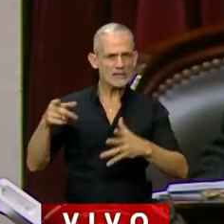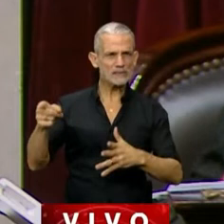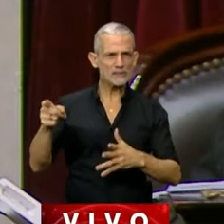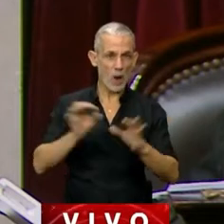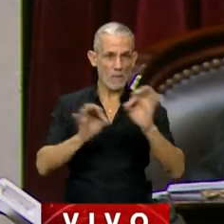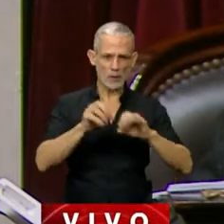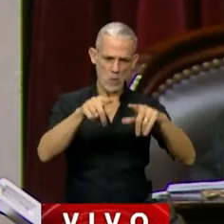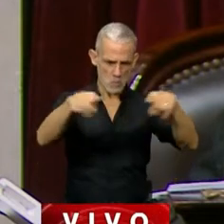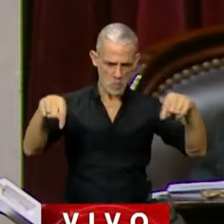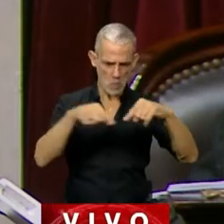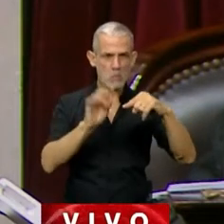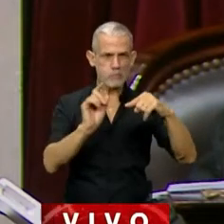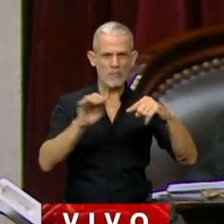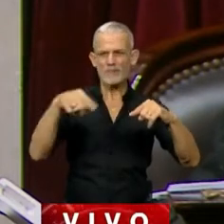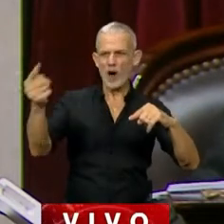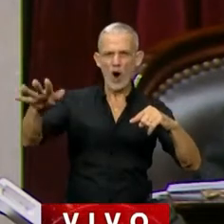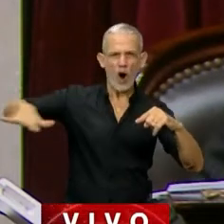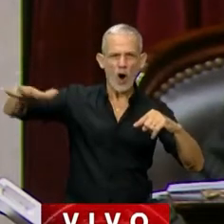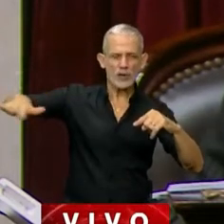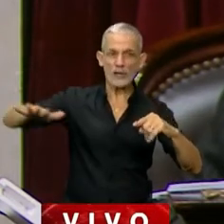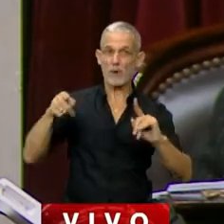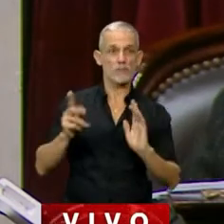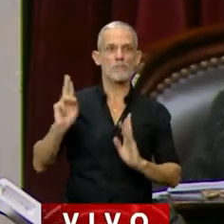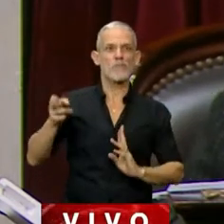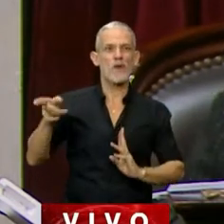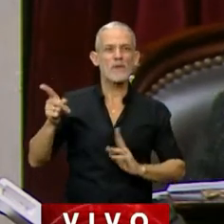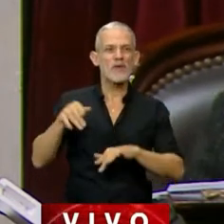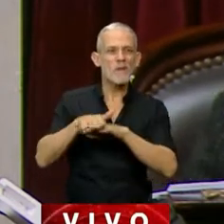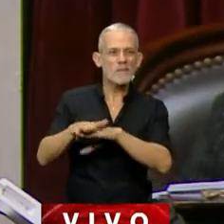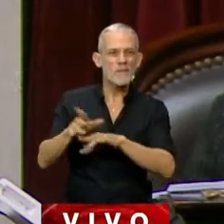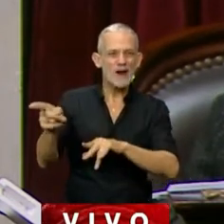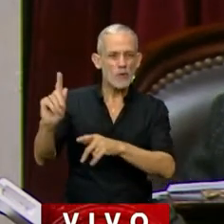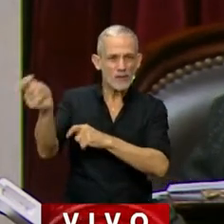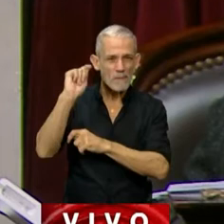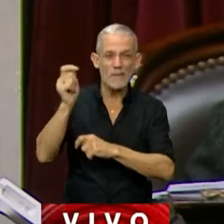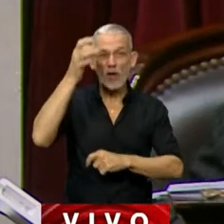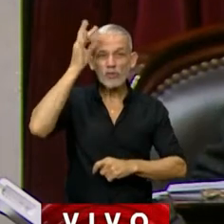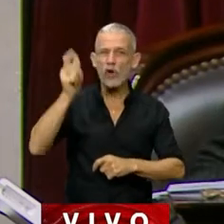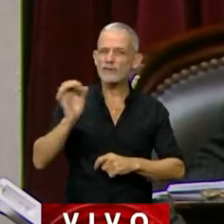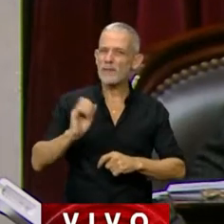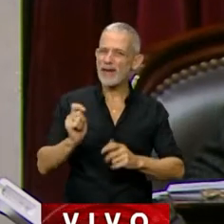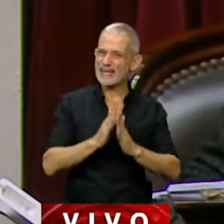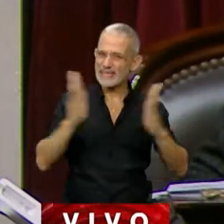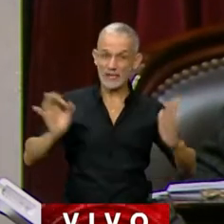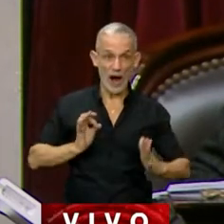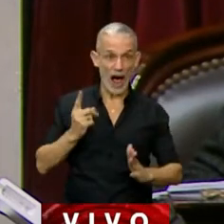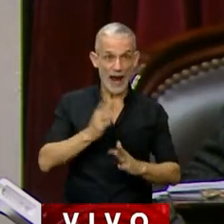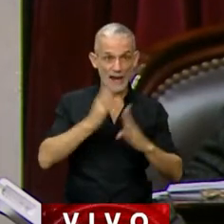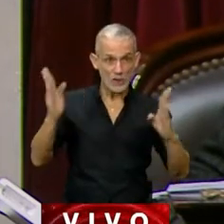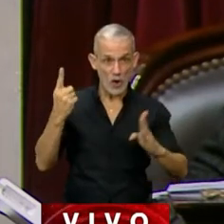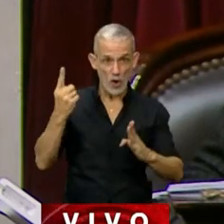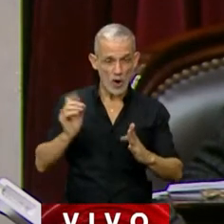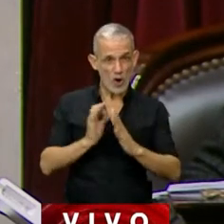propone el proyecto, donde hoy no se puede pescar la merluza por 12 meses, o sea, no se puede pescar